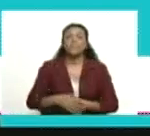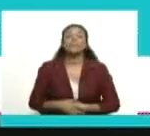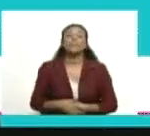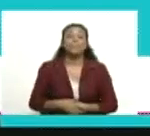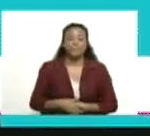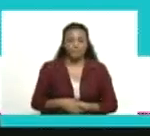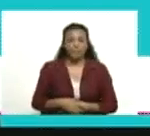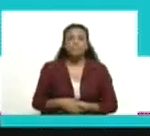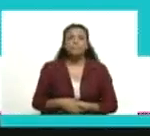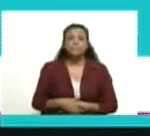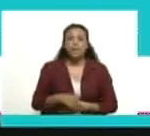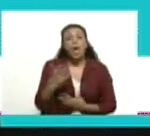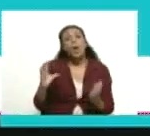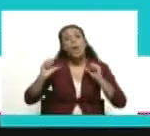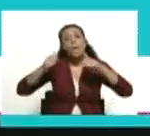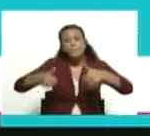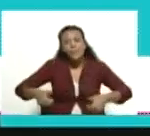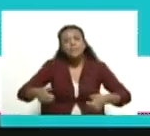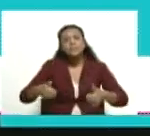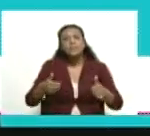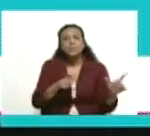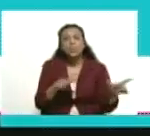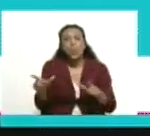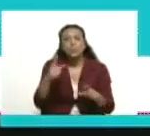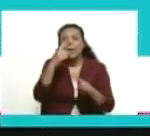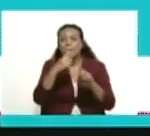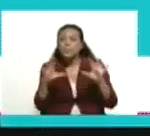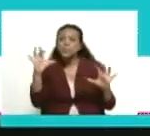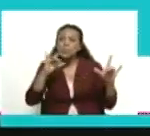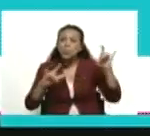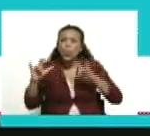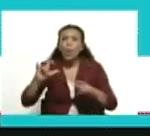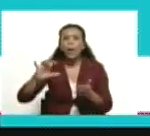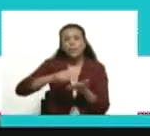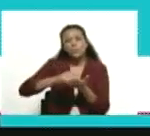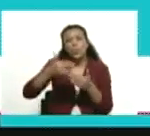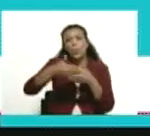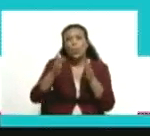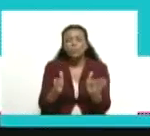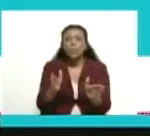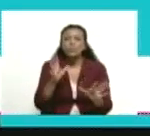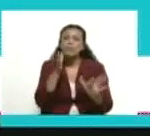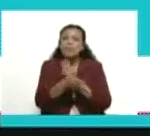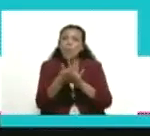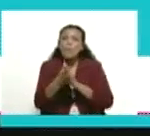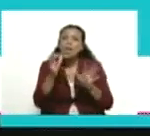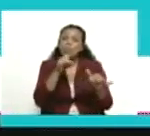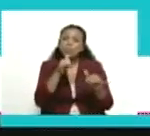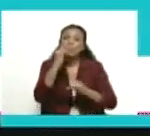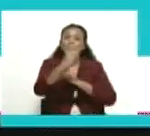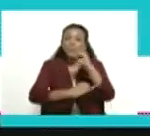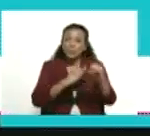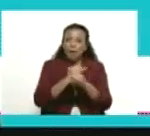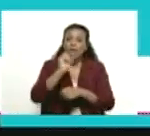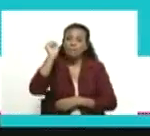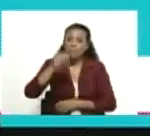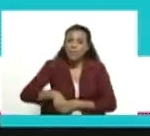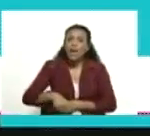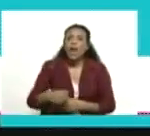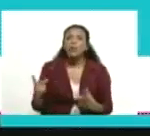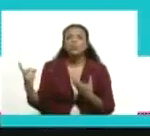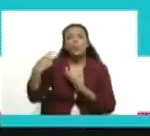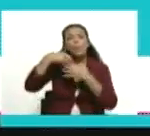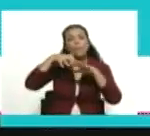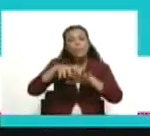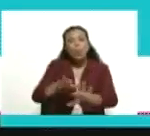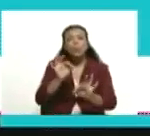2023. Comenzamos nuestro programa con Medios, Redes y Paredes, donde analizaremos noticias nacionales e internacionales y nos